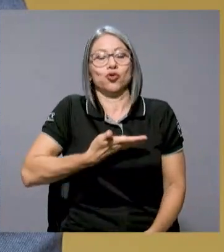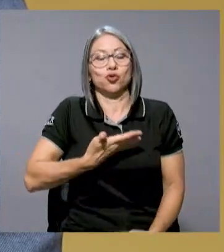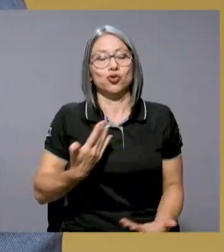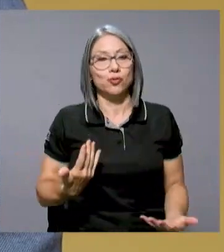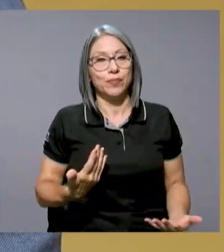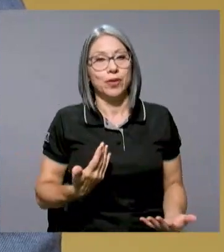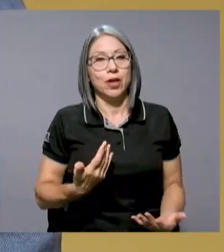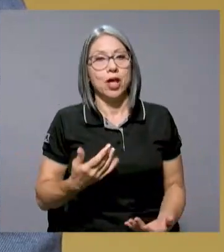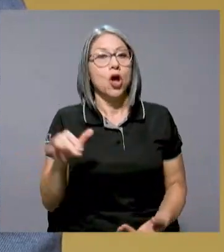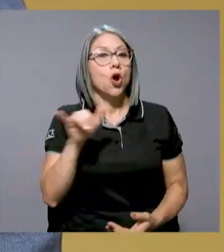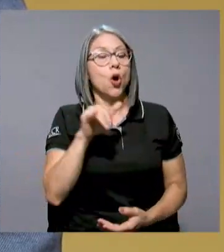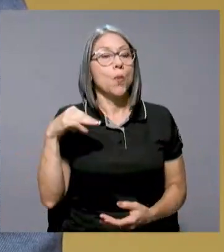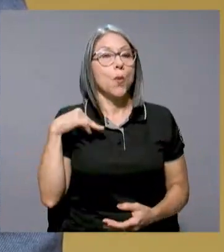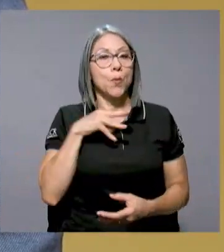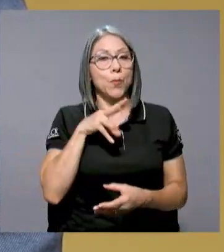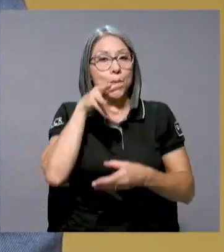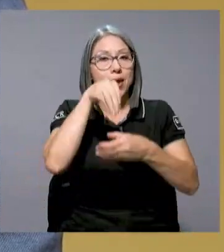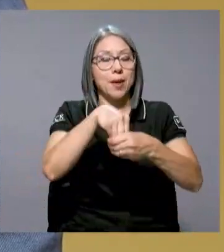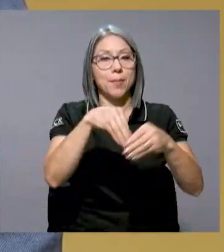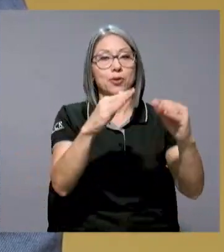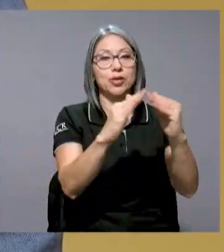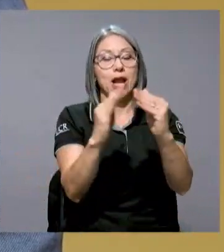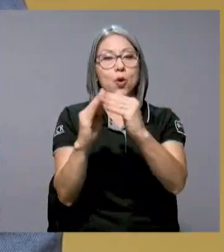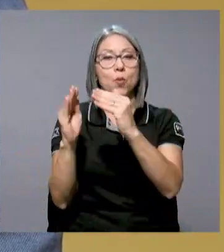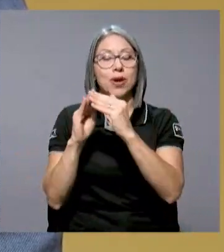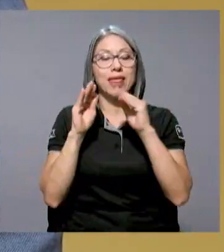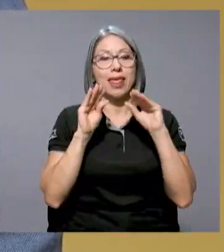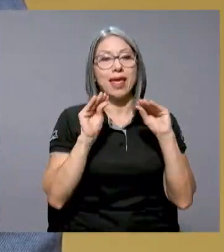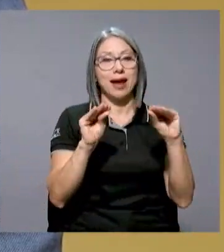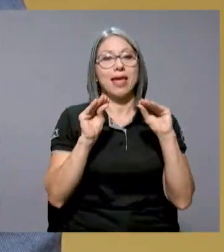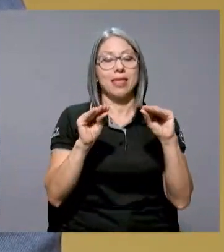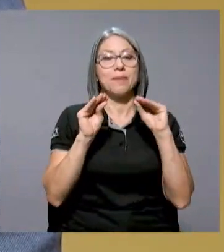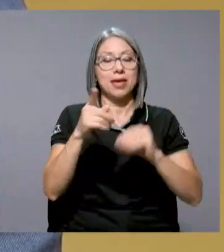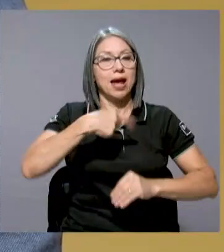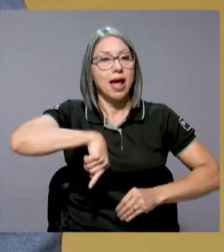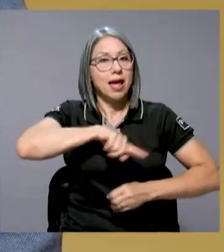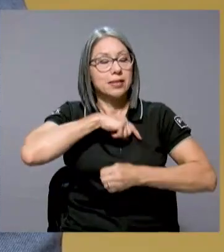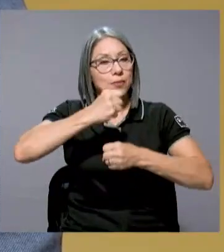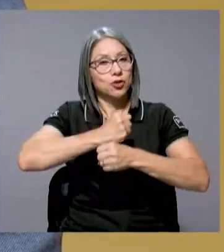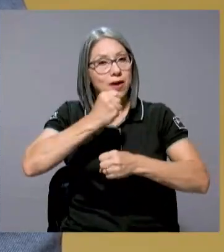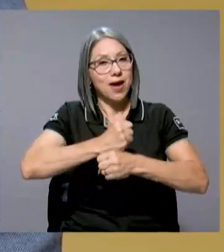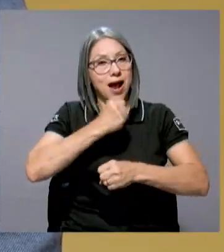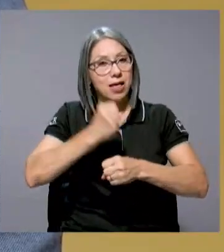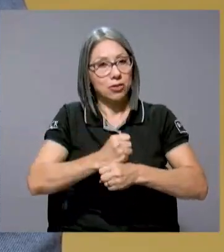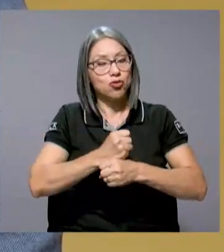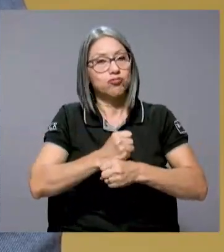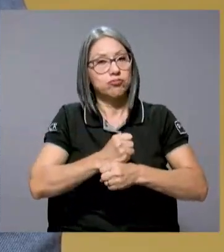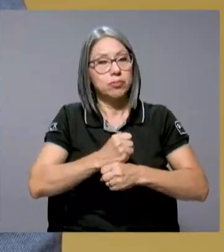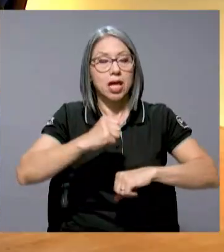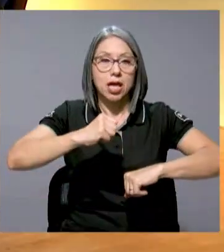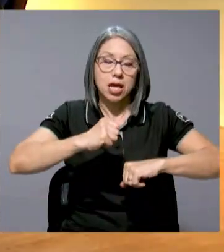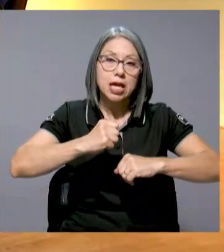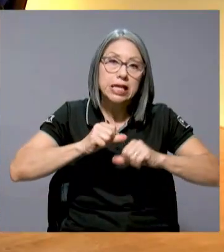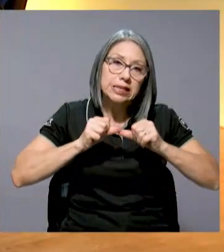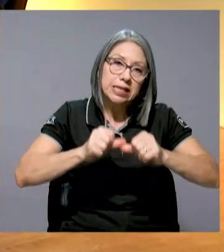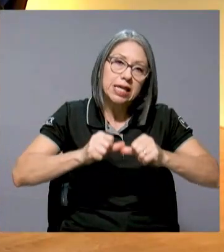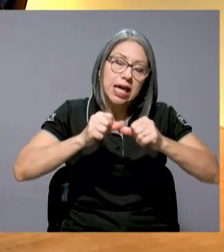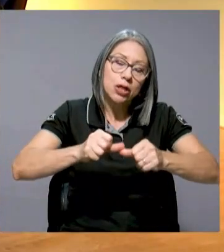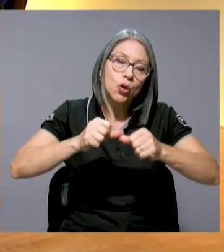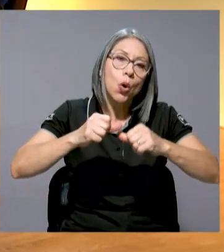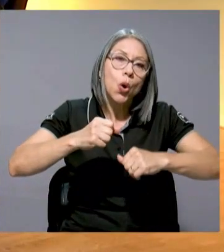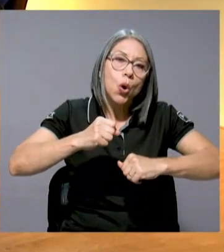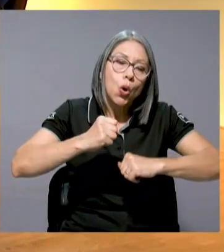como miembros de la comunidad académica estamos trabajando y siguiendo